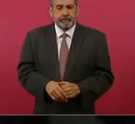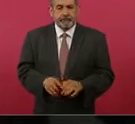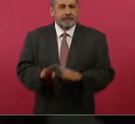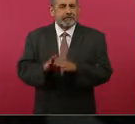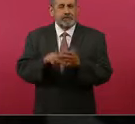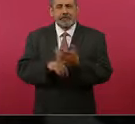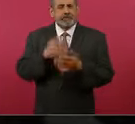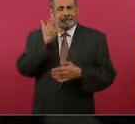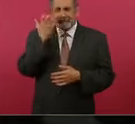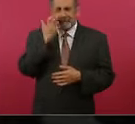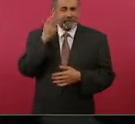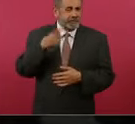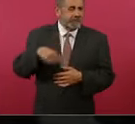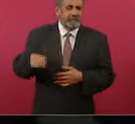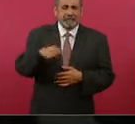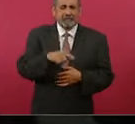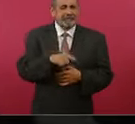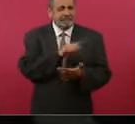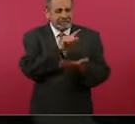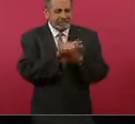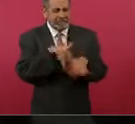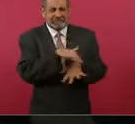excusas, leguleyas,